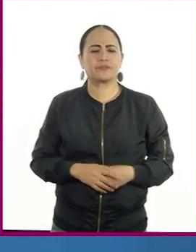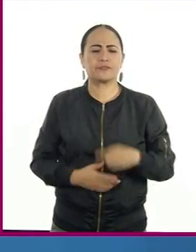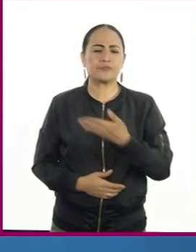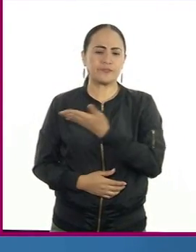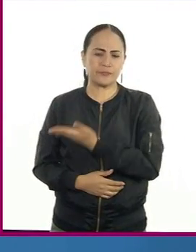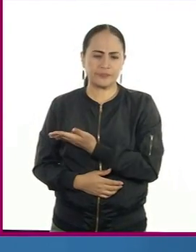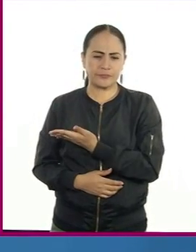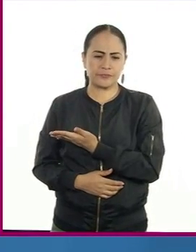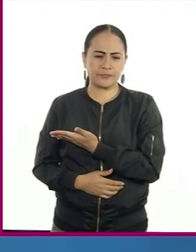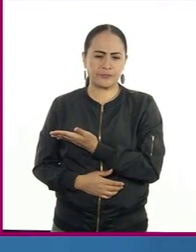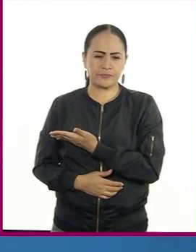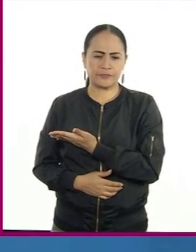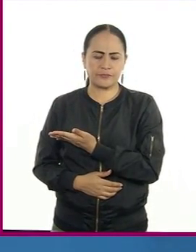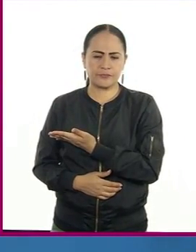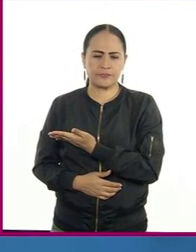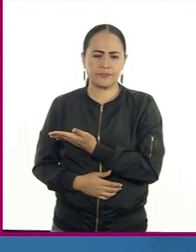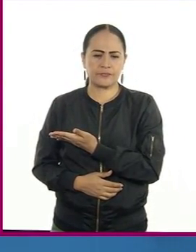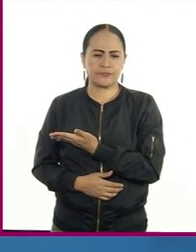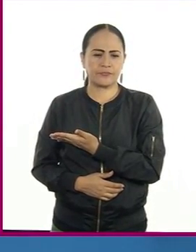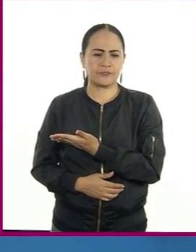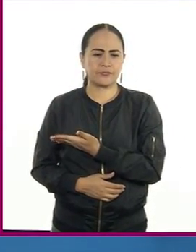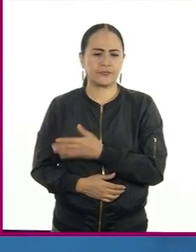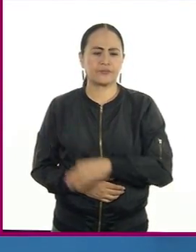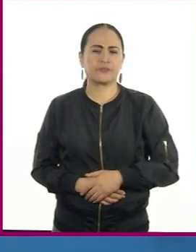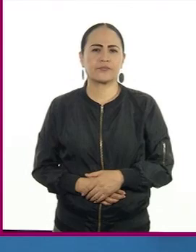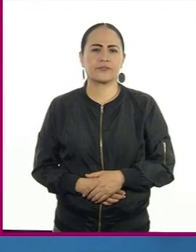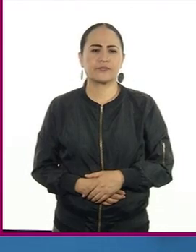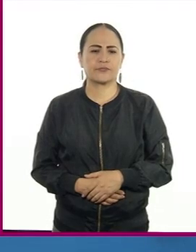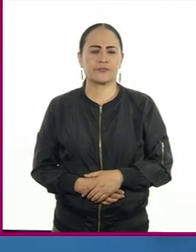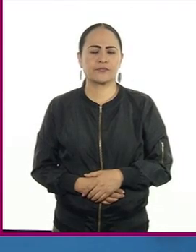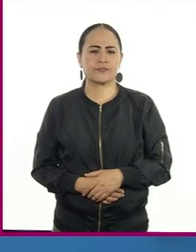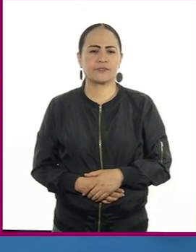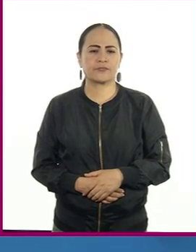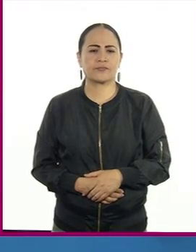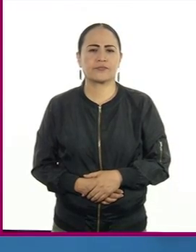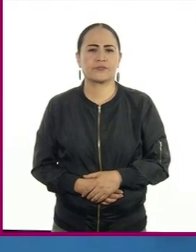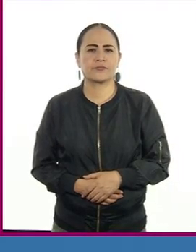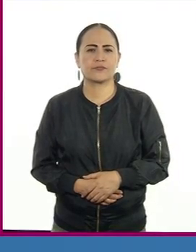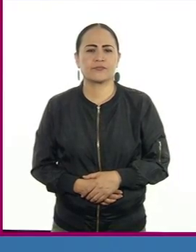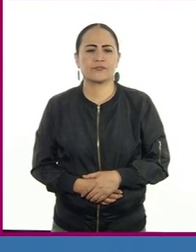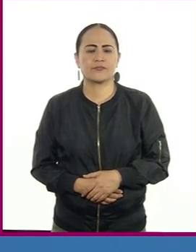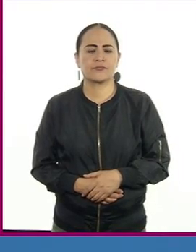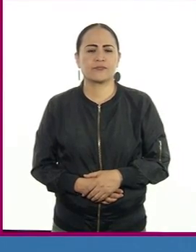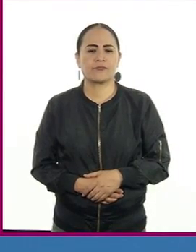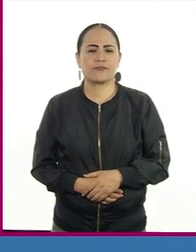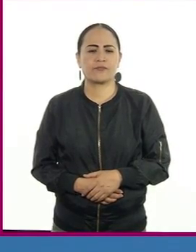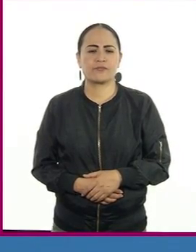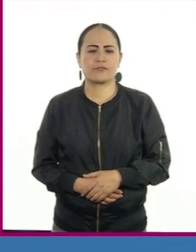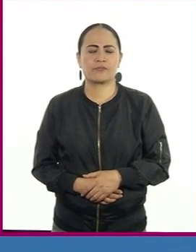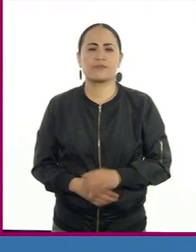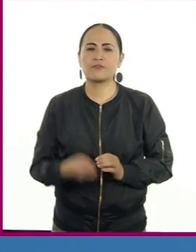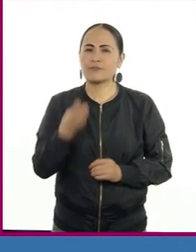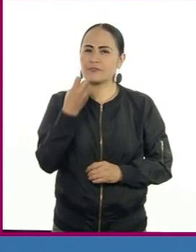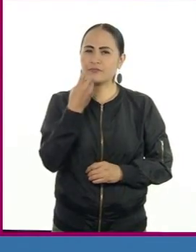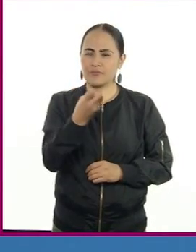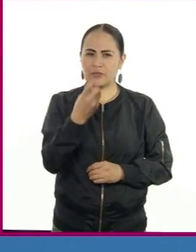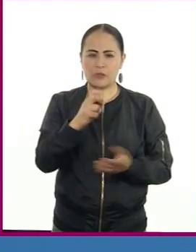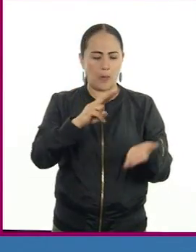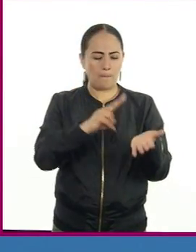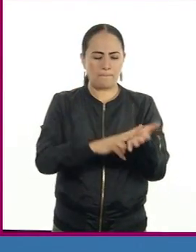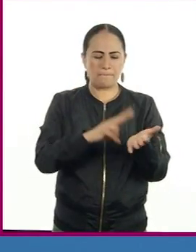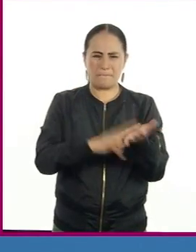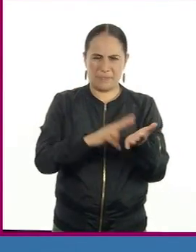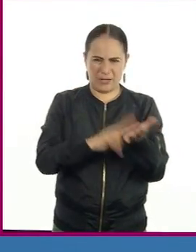que todas las personas son tan valiosas como nosotras y nosotros. Es por ello que el valor